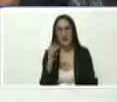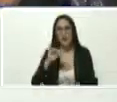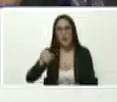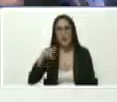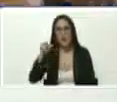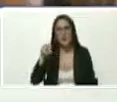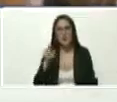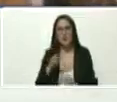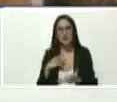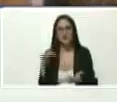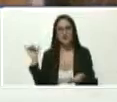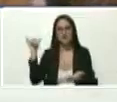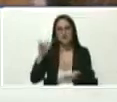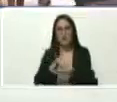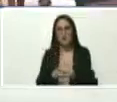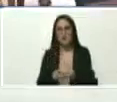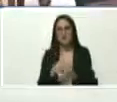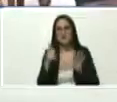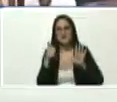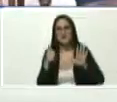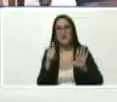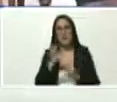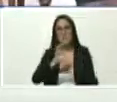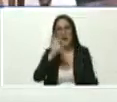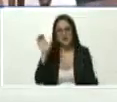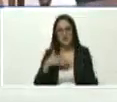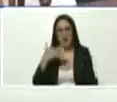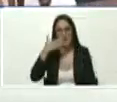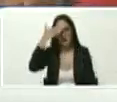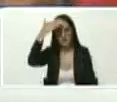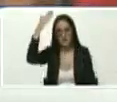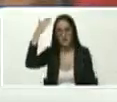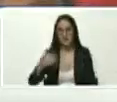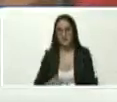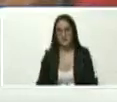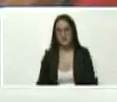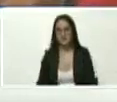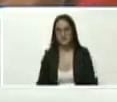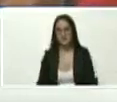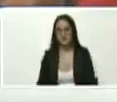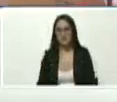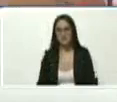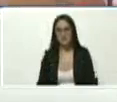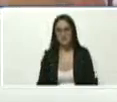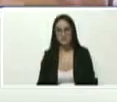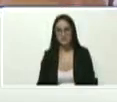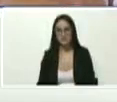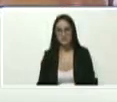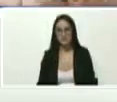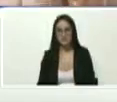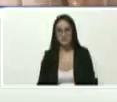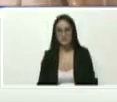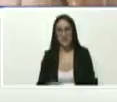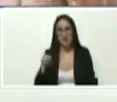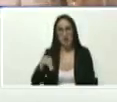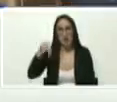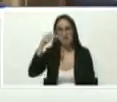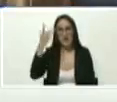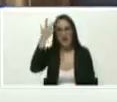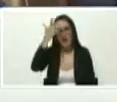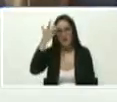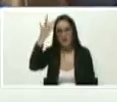gira que hicimos por 6 países hermanos de la zona euroasiática, del norte de